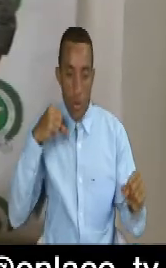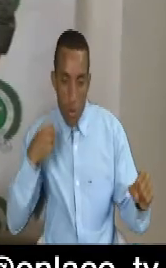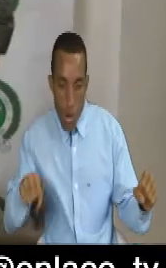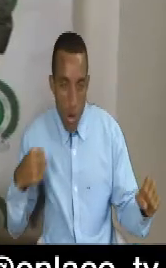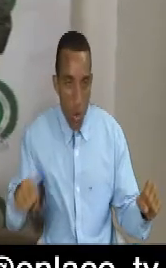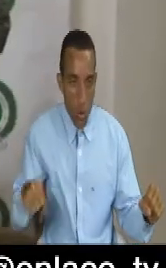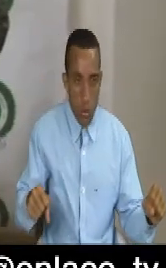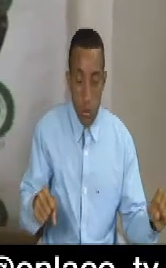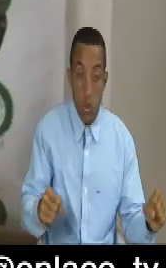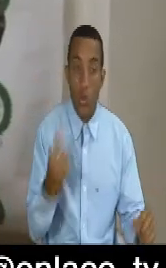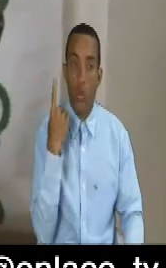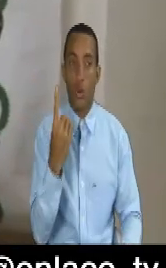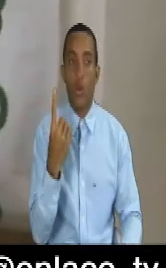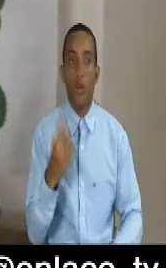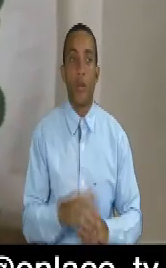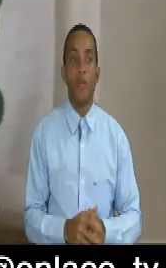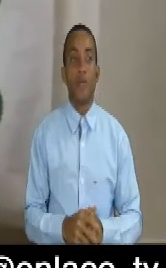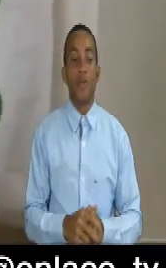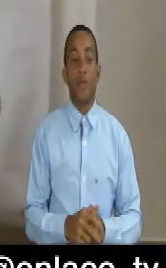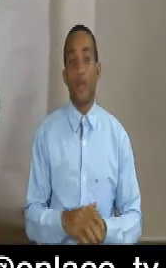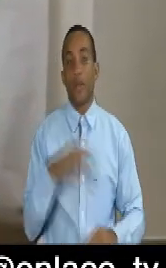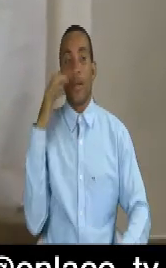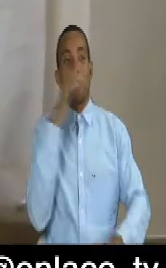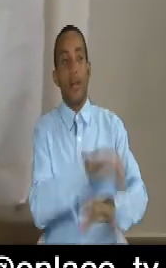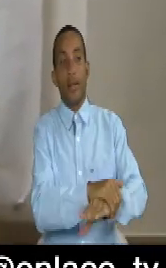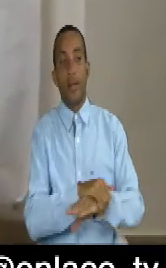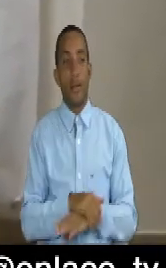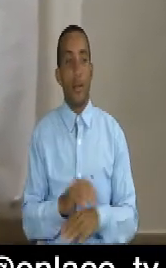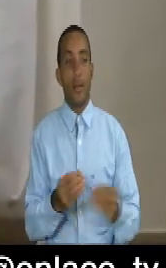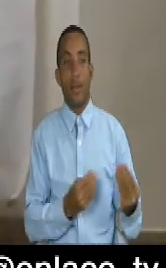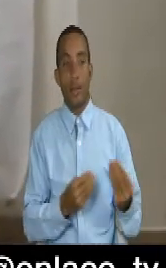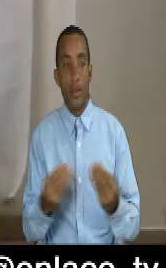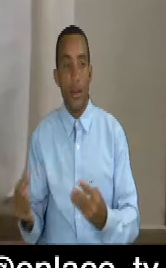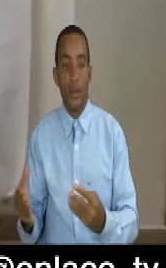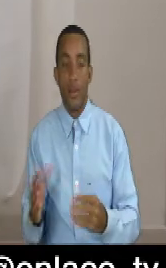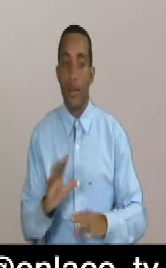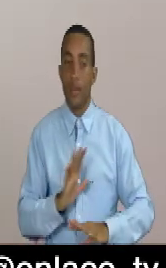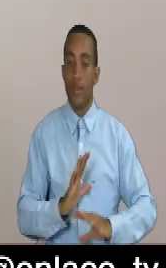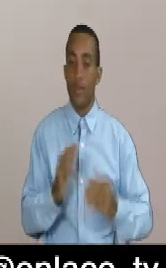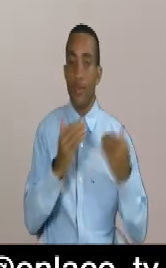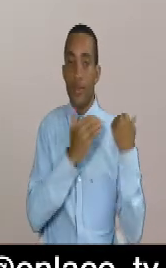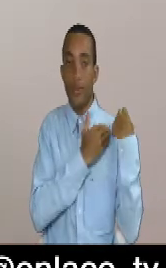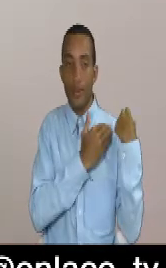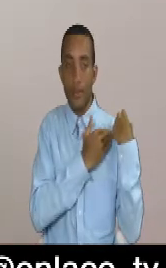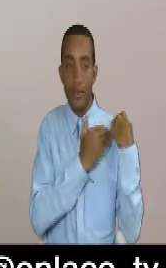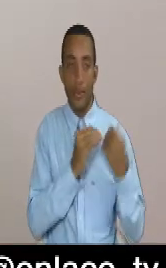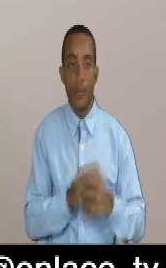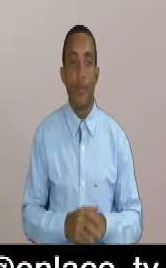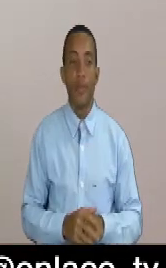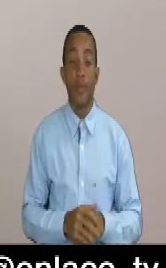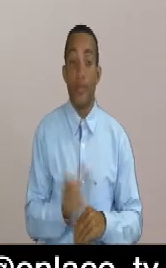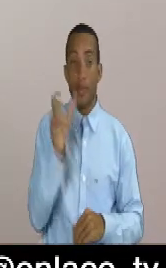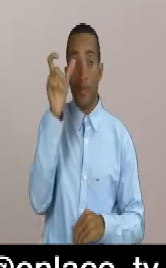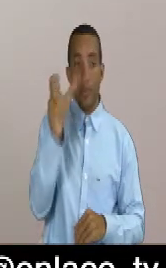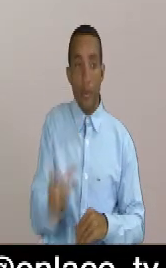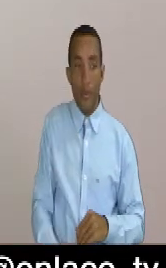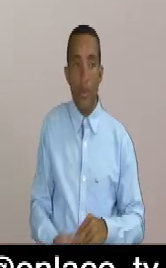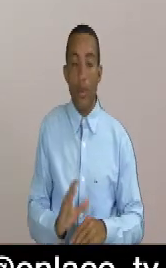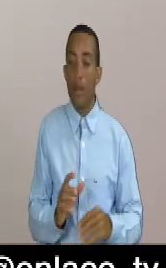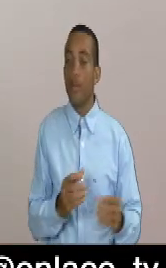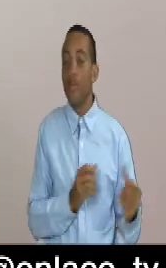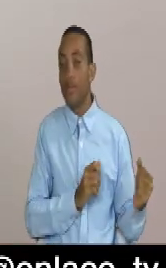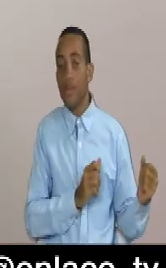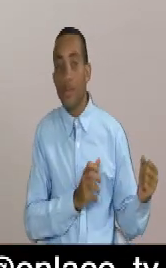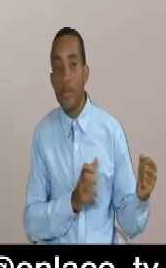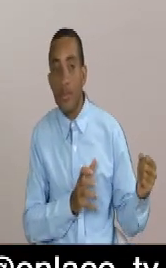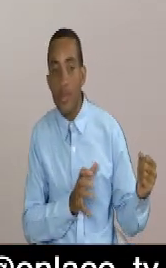A esta persona se le inmovilizó una motocicleta y fue dejada a disposición de la autoridad competente. Esta persona fue conducida hasta instalaciones